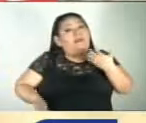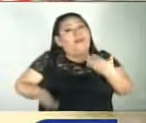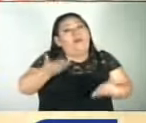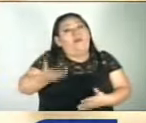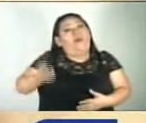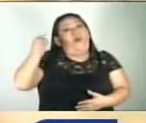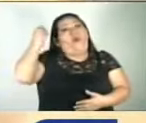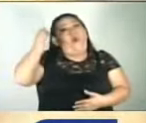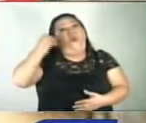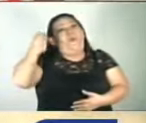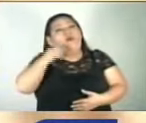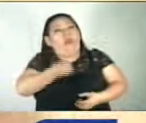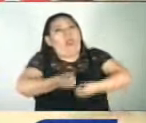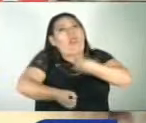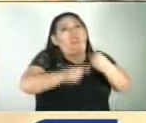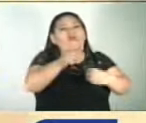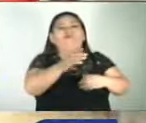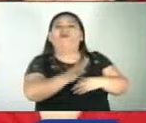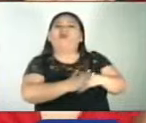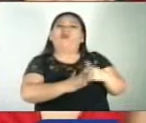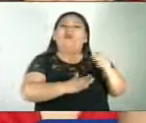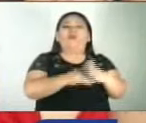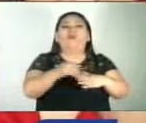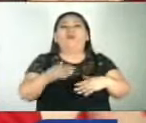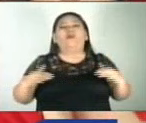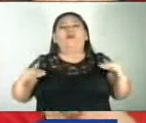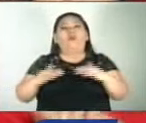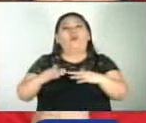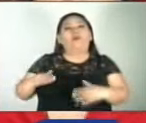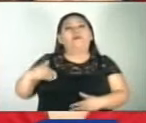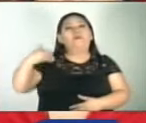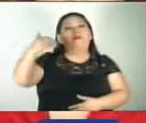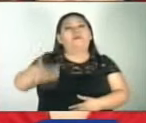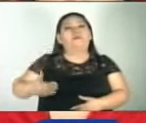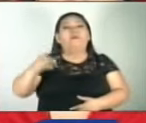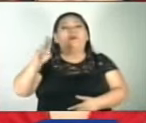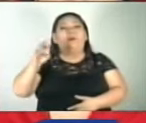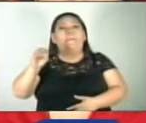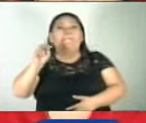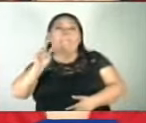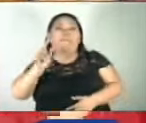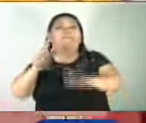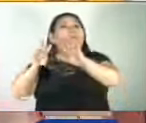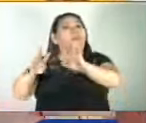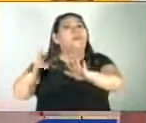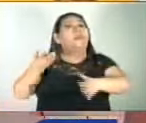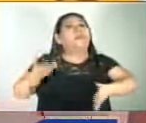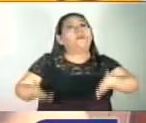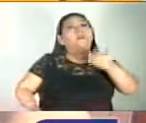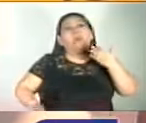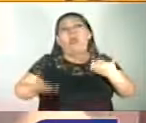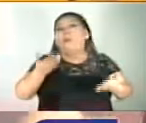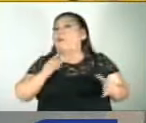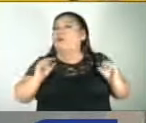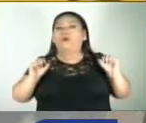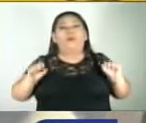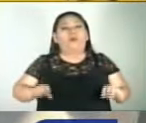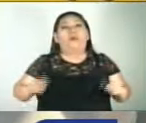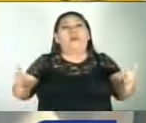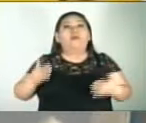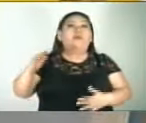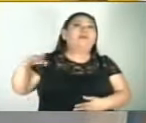resultarles incómodas y además se refirió a las elecciones del 2027, las cuales pronostica que podrían no realizarse, sino hasta